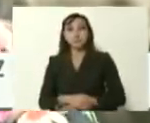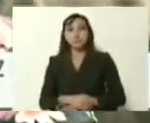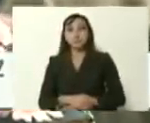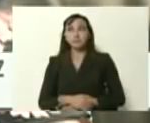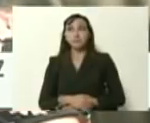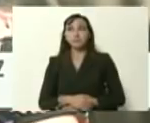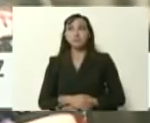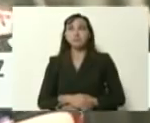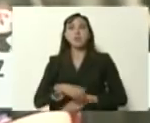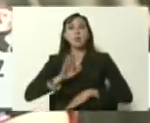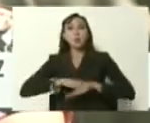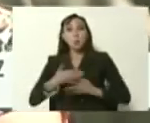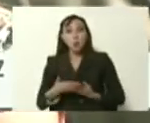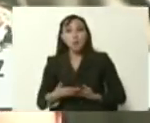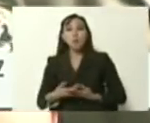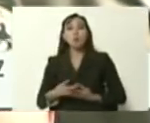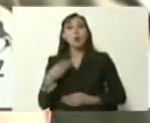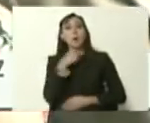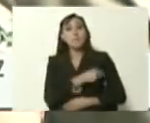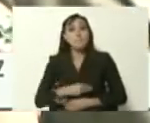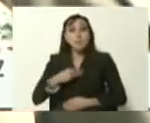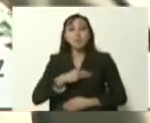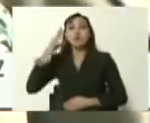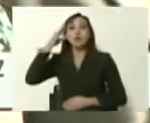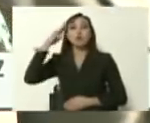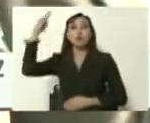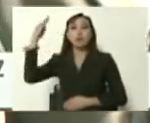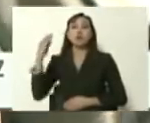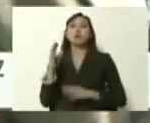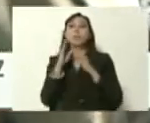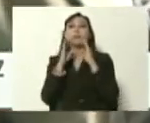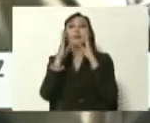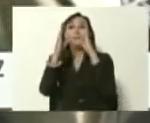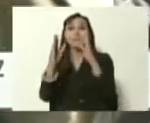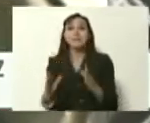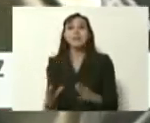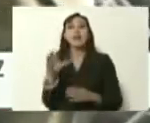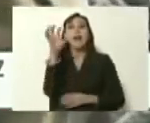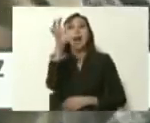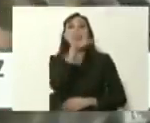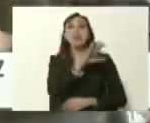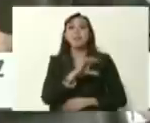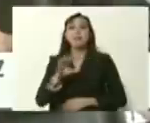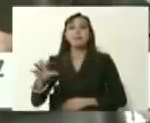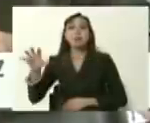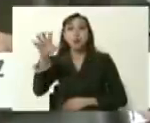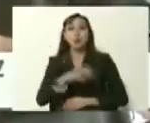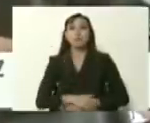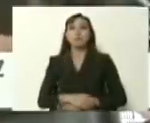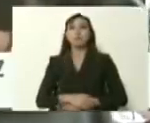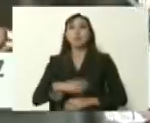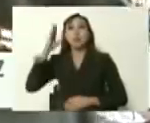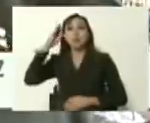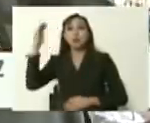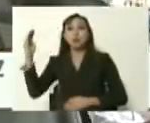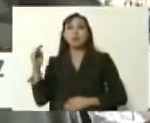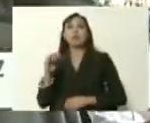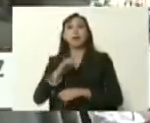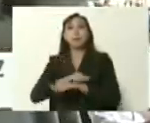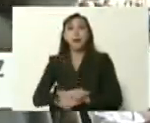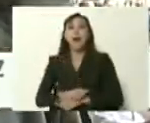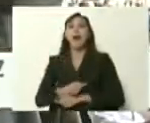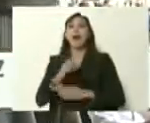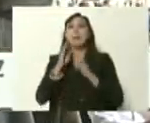Por tanto, la misión de Dios es bendecir a las naciones. Dios bendijo a Abraham, pero no le